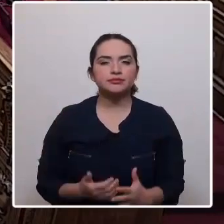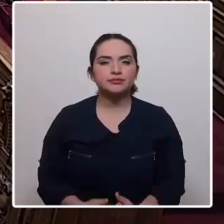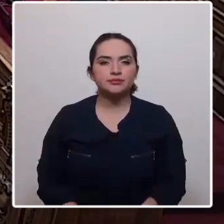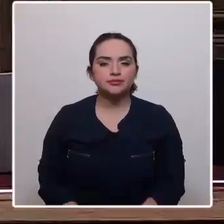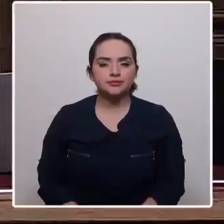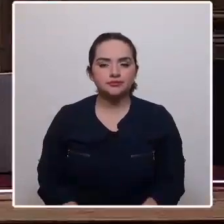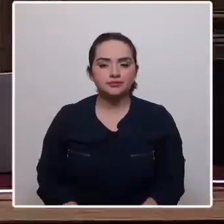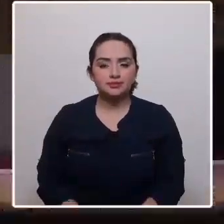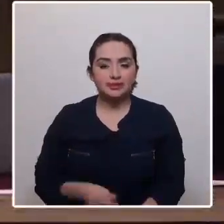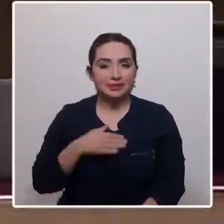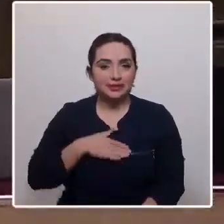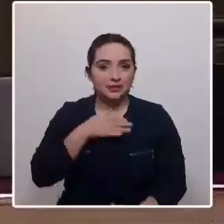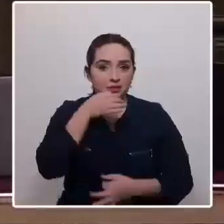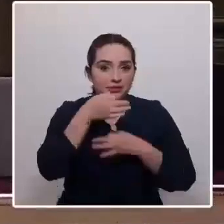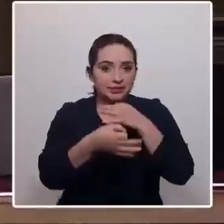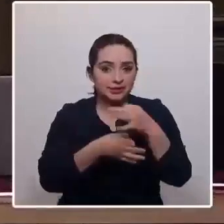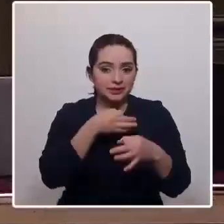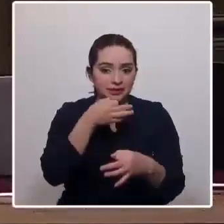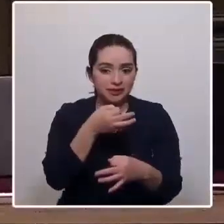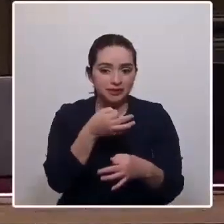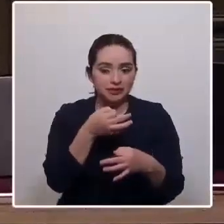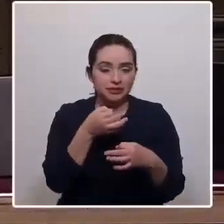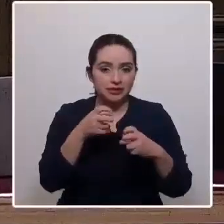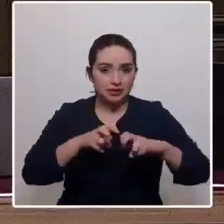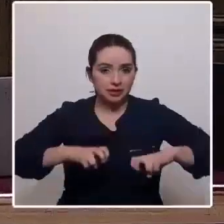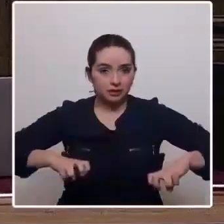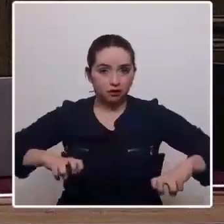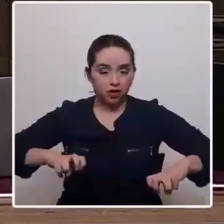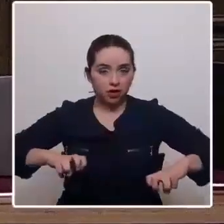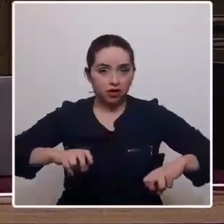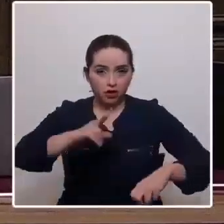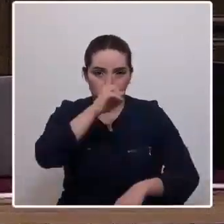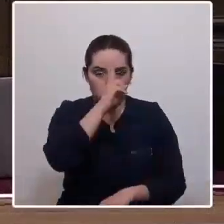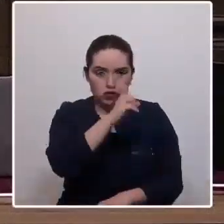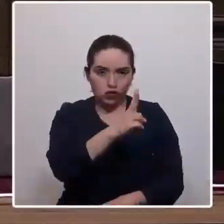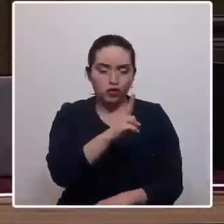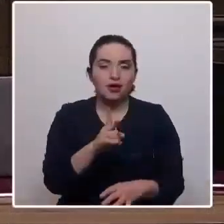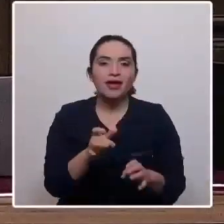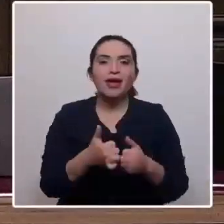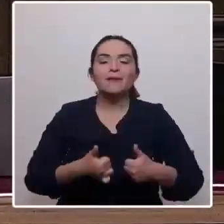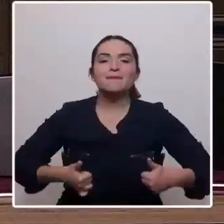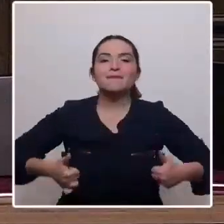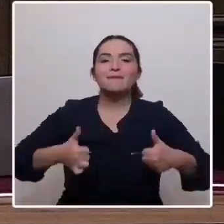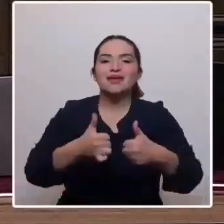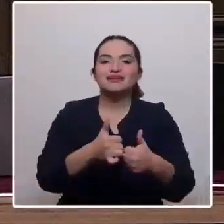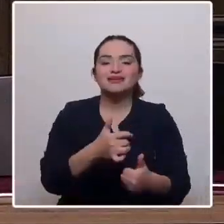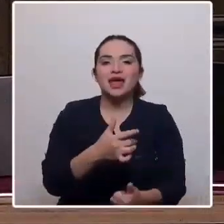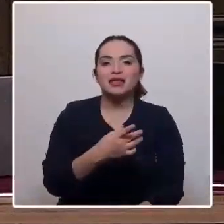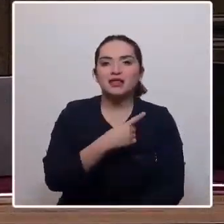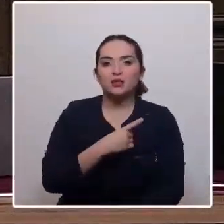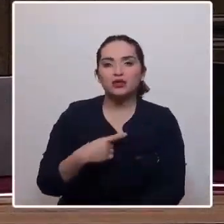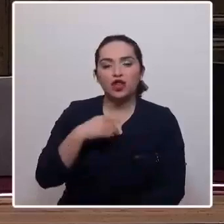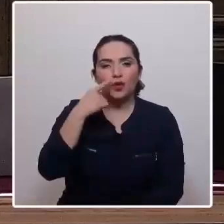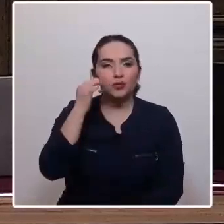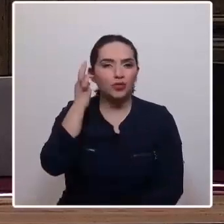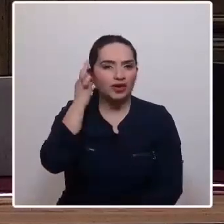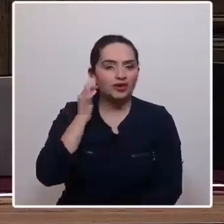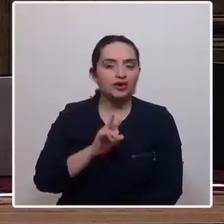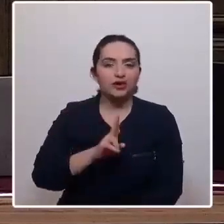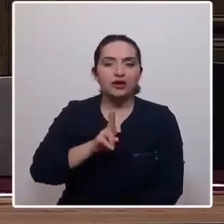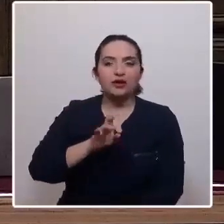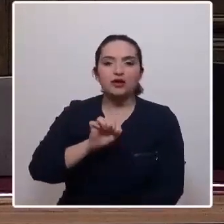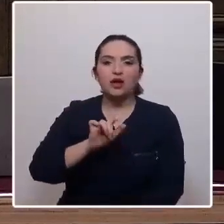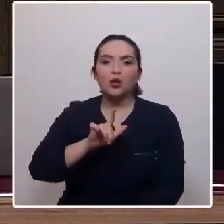Quiero comentarles que se encuentra en la tribuna de honor la mesa de la Cámara de Diputadas y Diputados que integran el diputado Raúl Soto